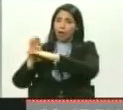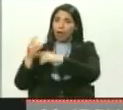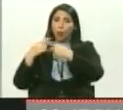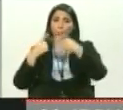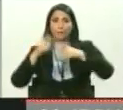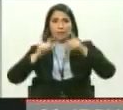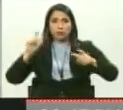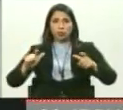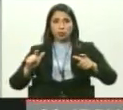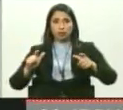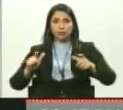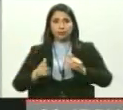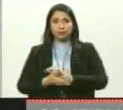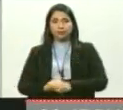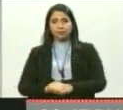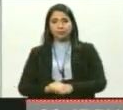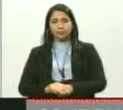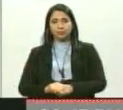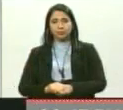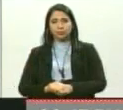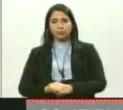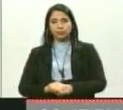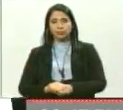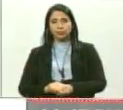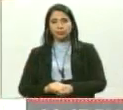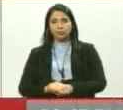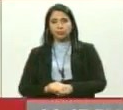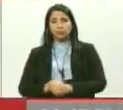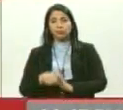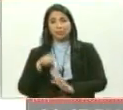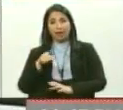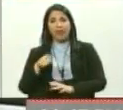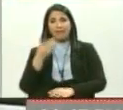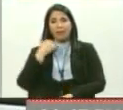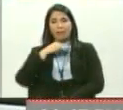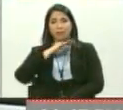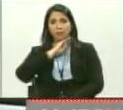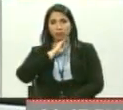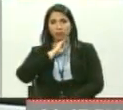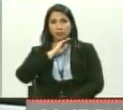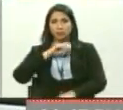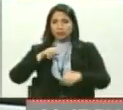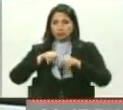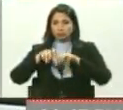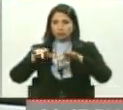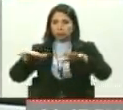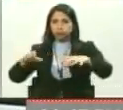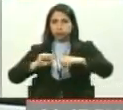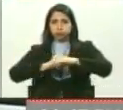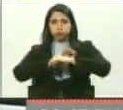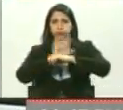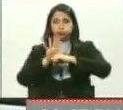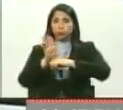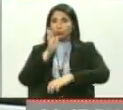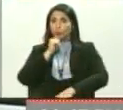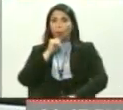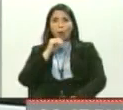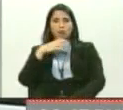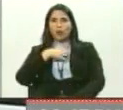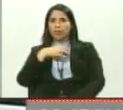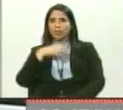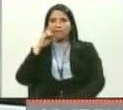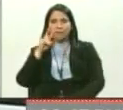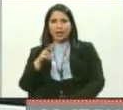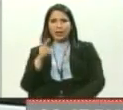Y siendo esta pandemia, este coronavirus invisible, se hace